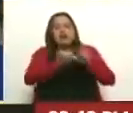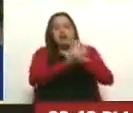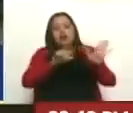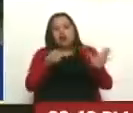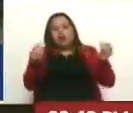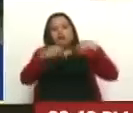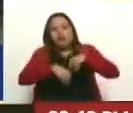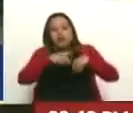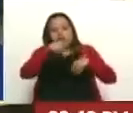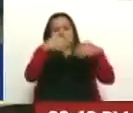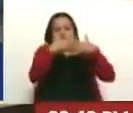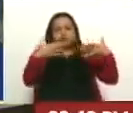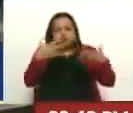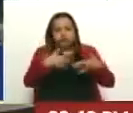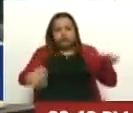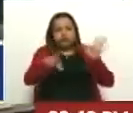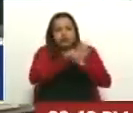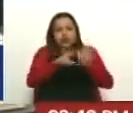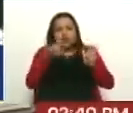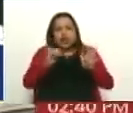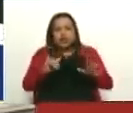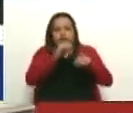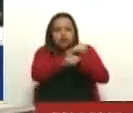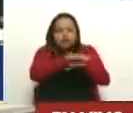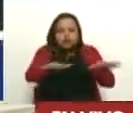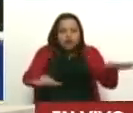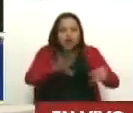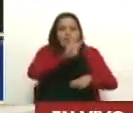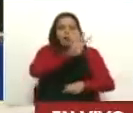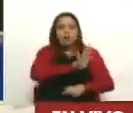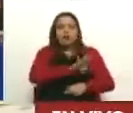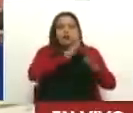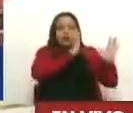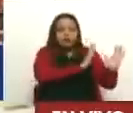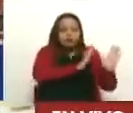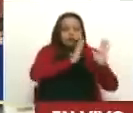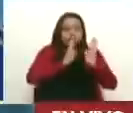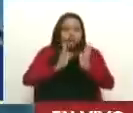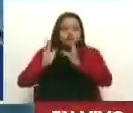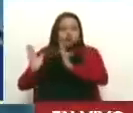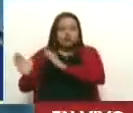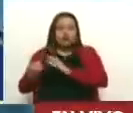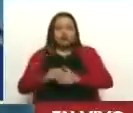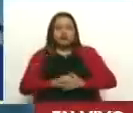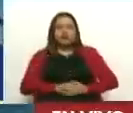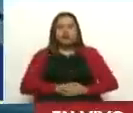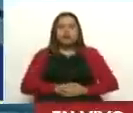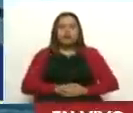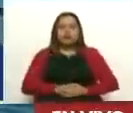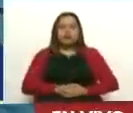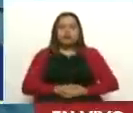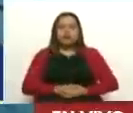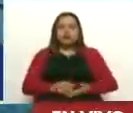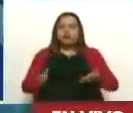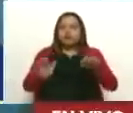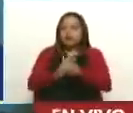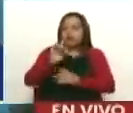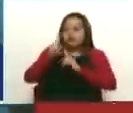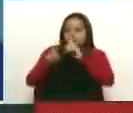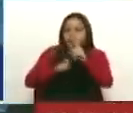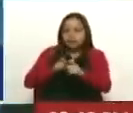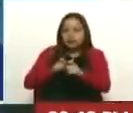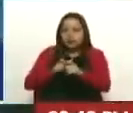más a este texto jurídico que están distribuidos en cuatro capítulos. En consideración a disposición